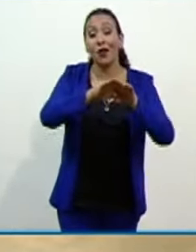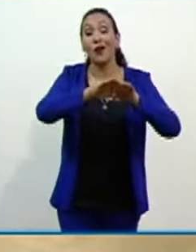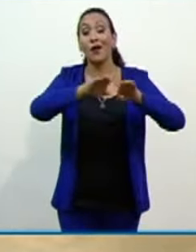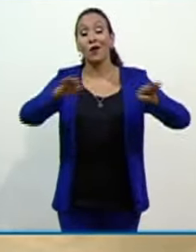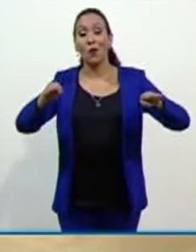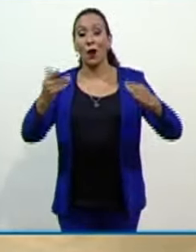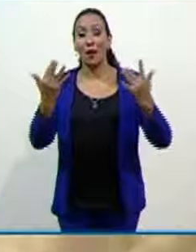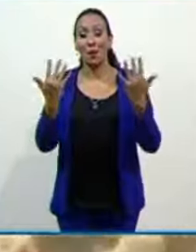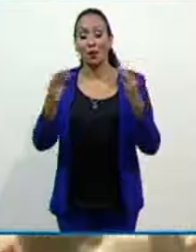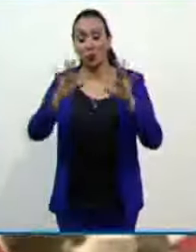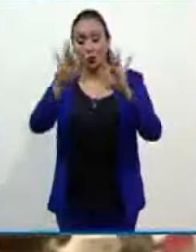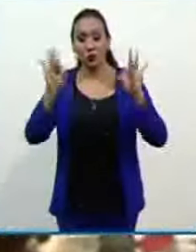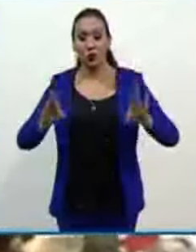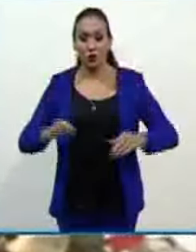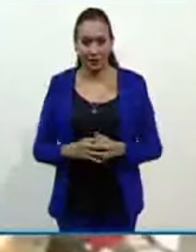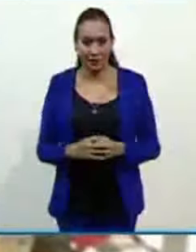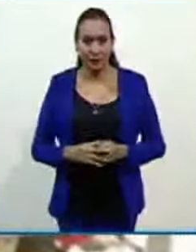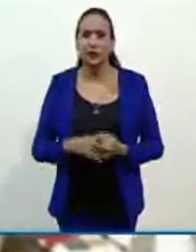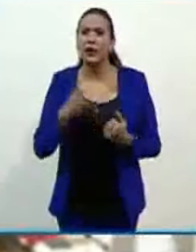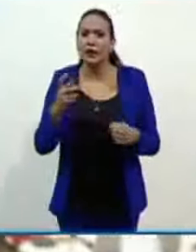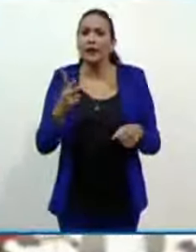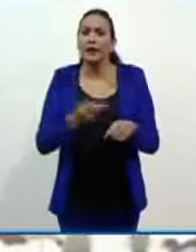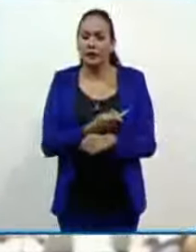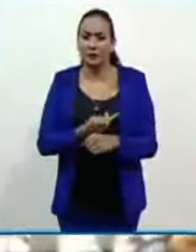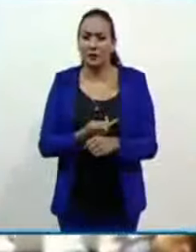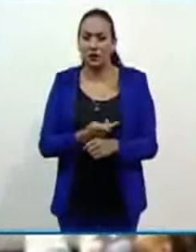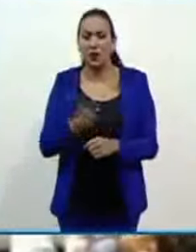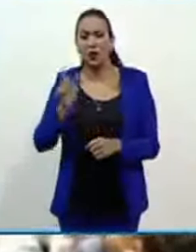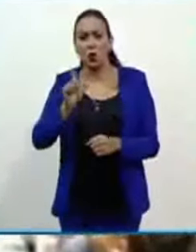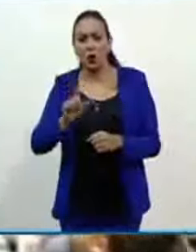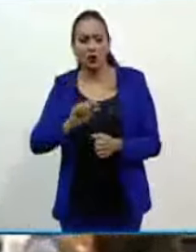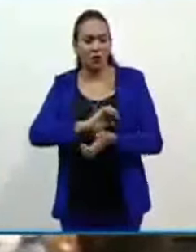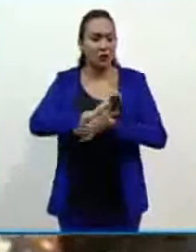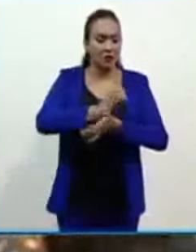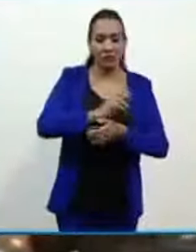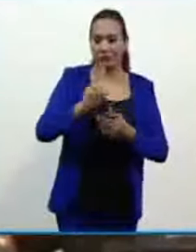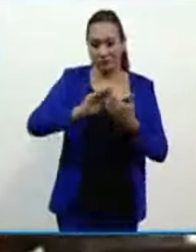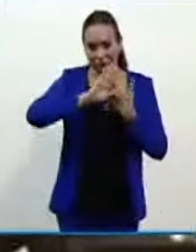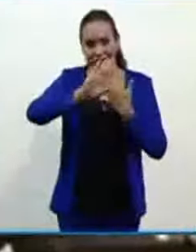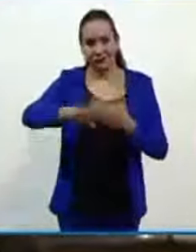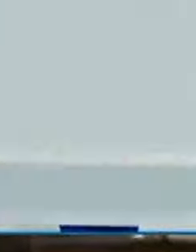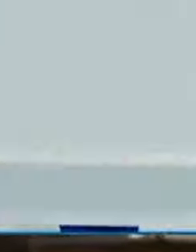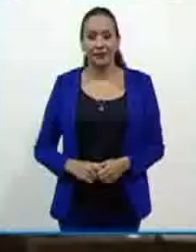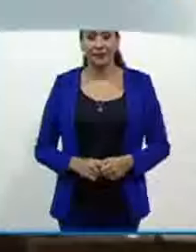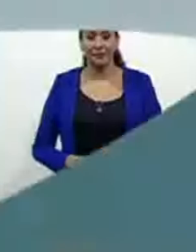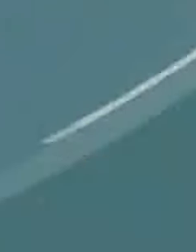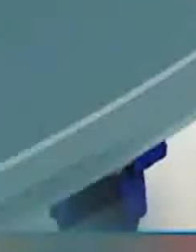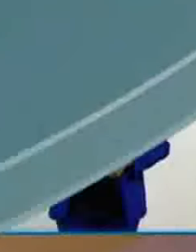sustantiva, eliminando con ello cualquier forma de discriminación.